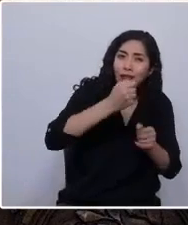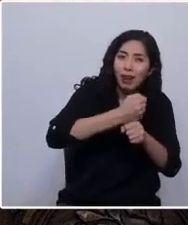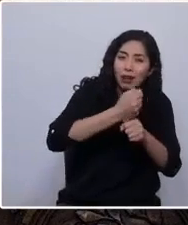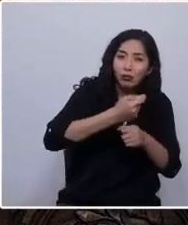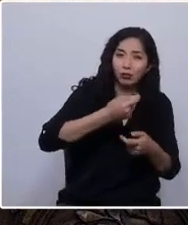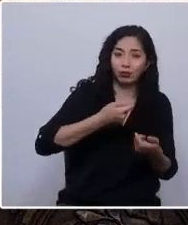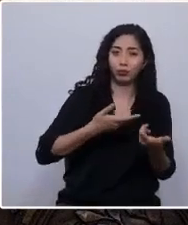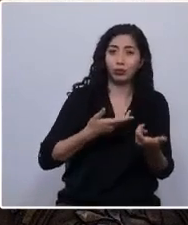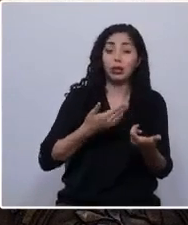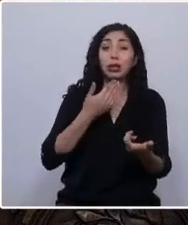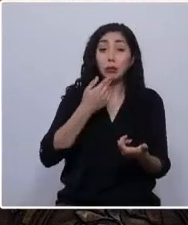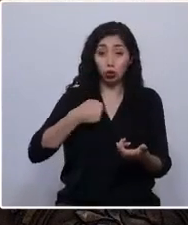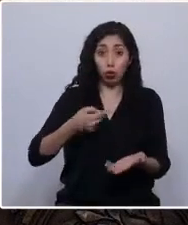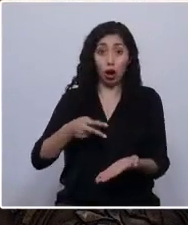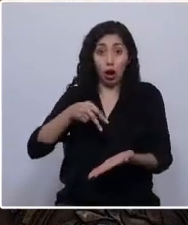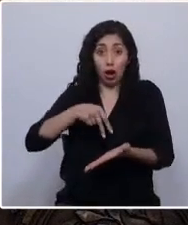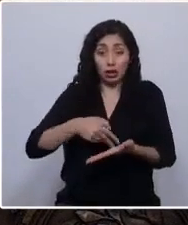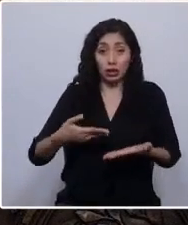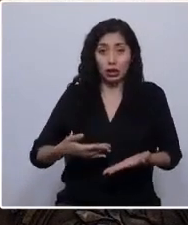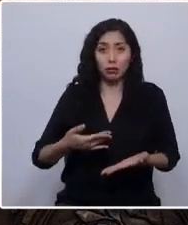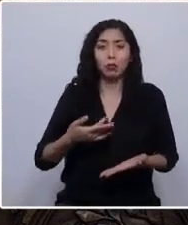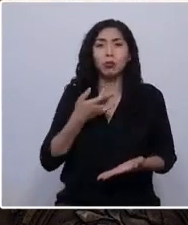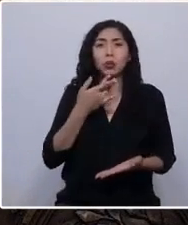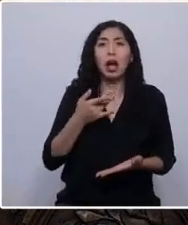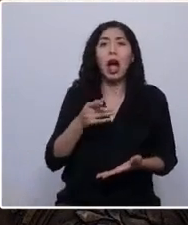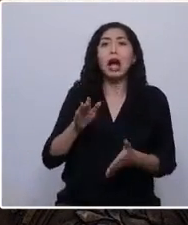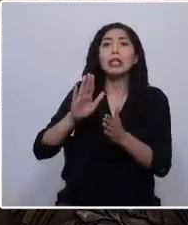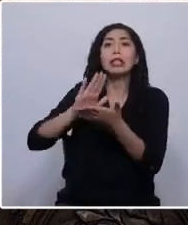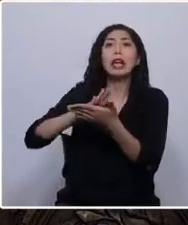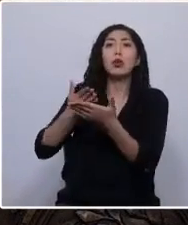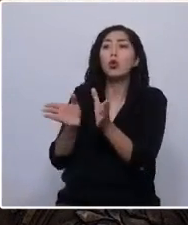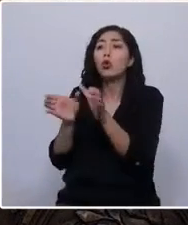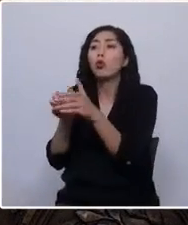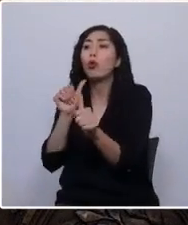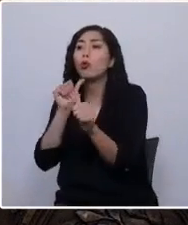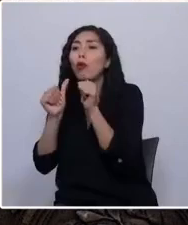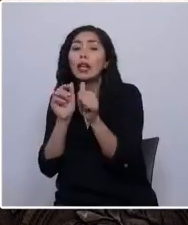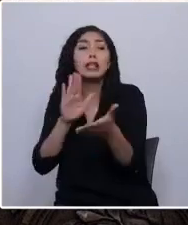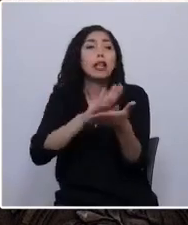porque no quiero que siga existiendo la salud para pobres y para ricos, porque no quiero